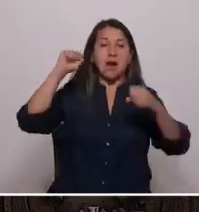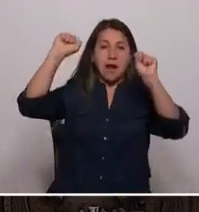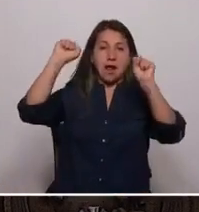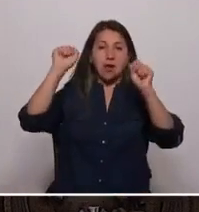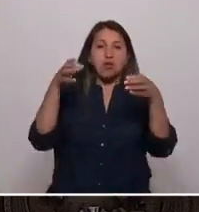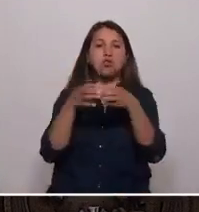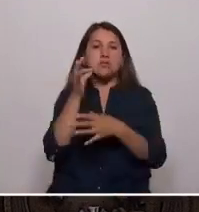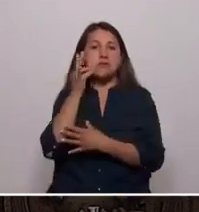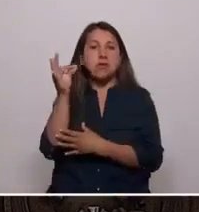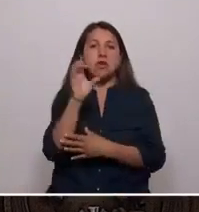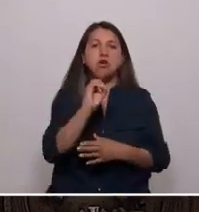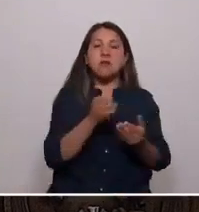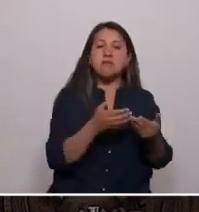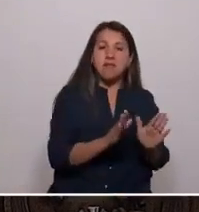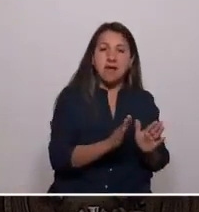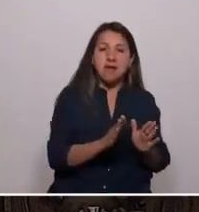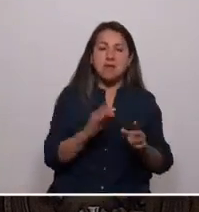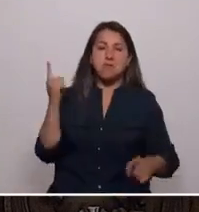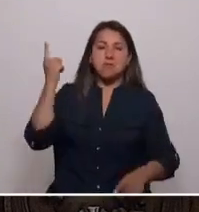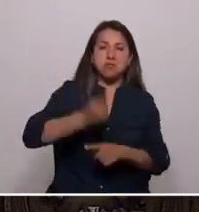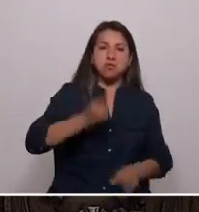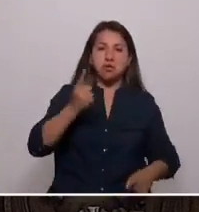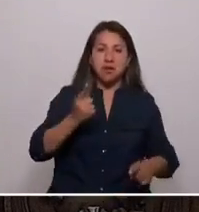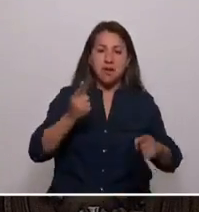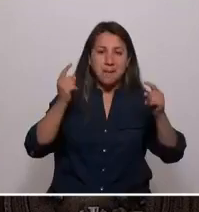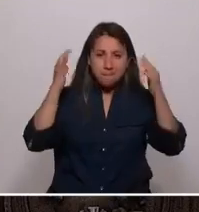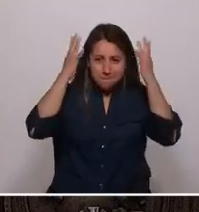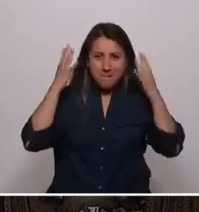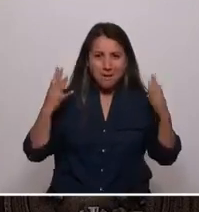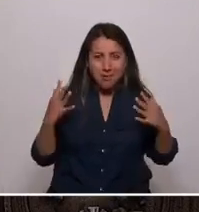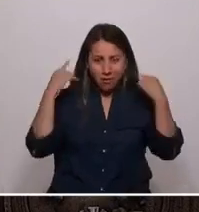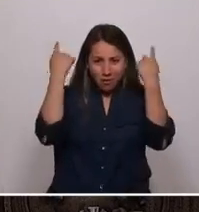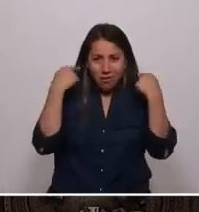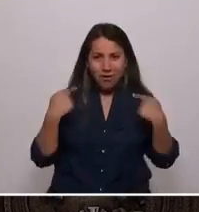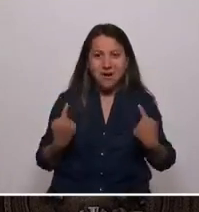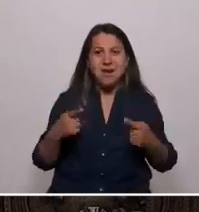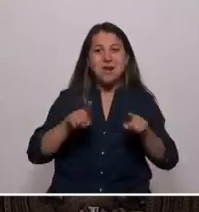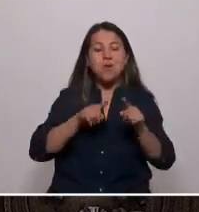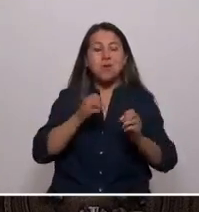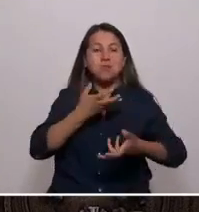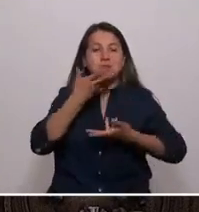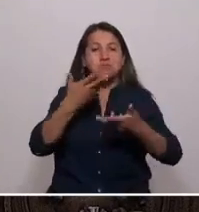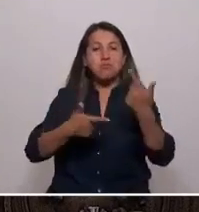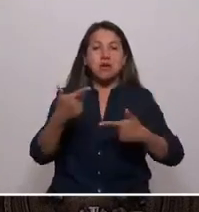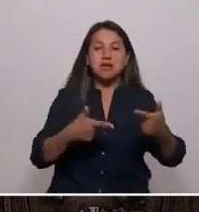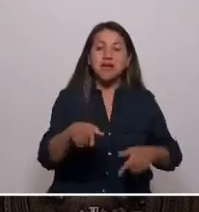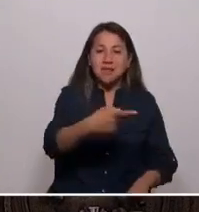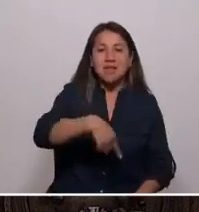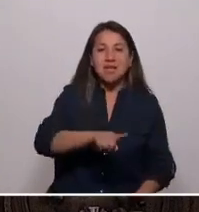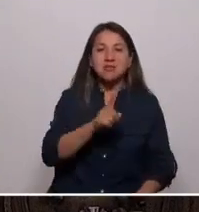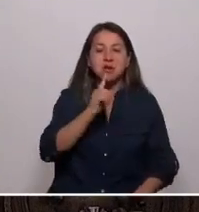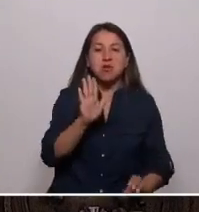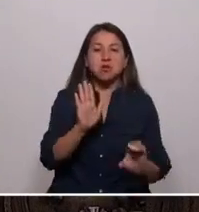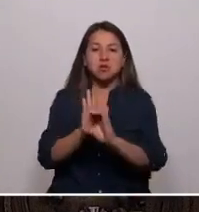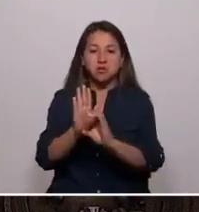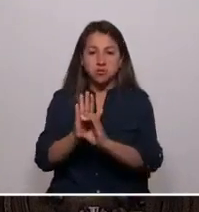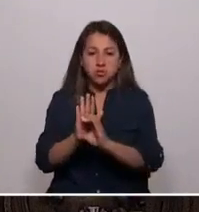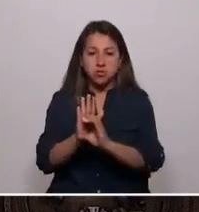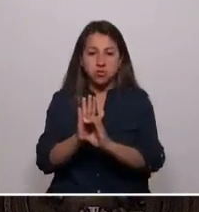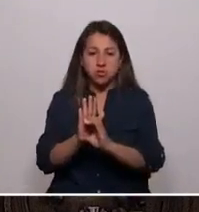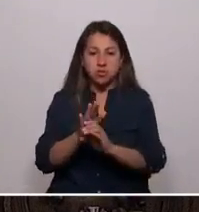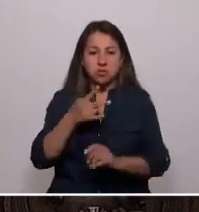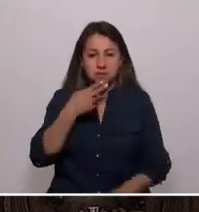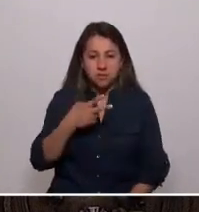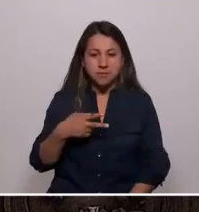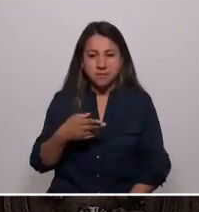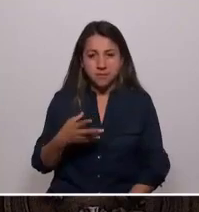conservadores sobre liberales, la imposición de pelucones sobre vipiolos, y la forma de expresión política de aquello fue la Constitución y el